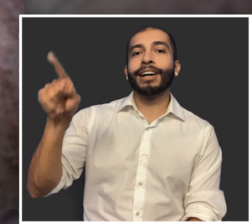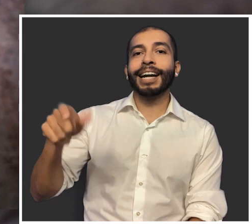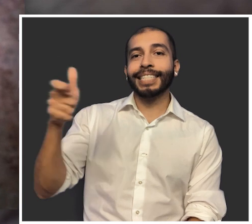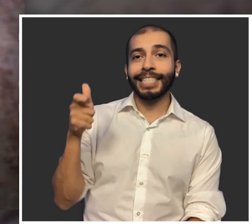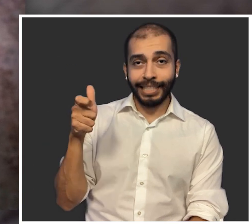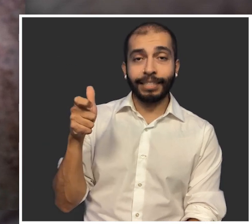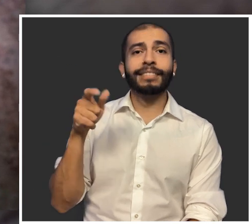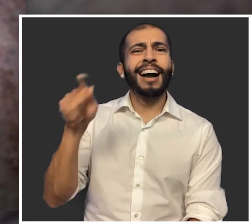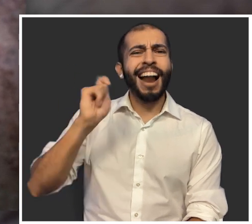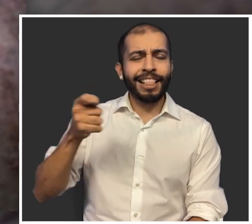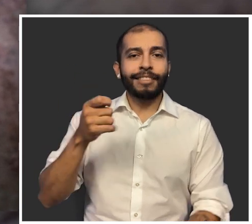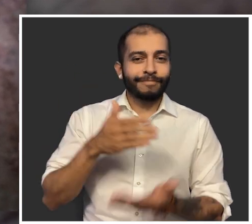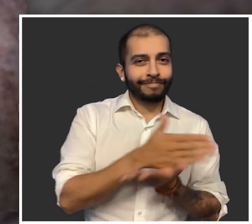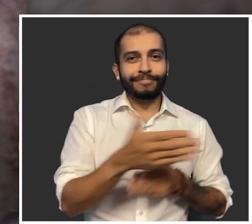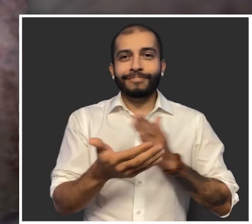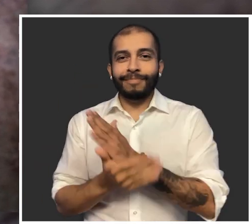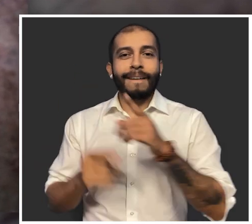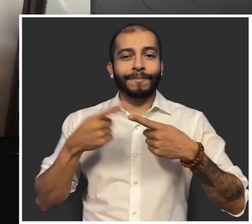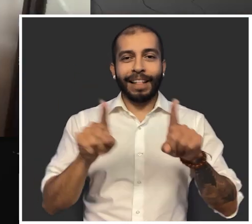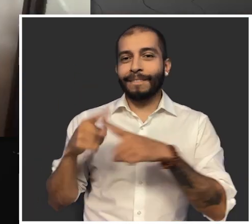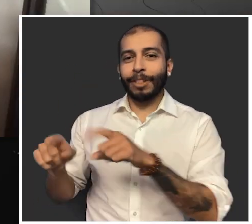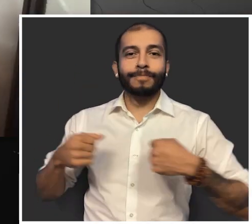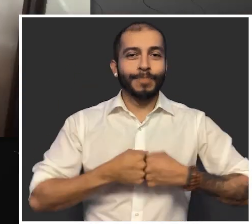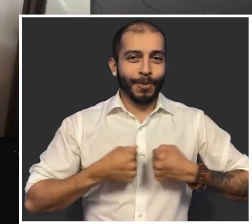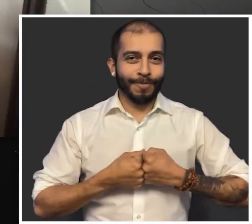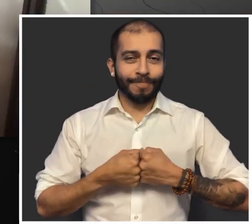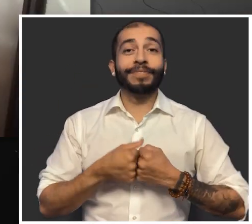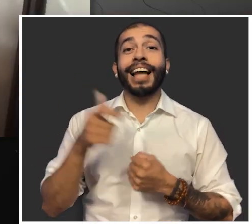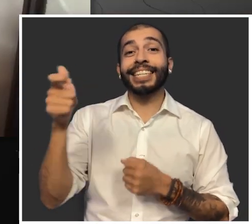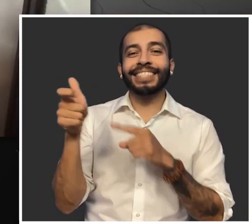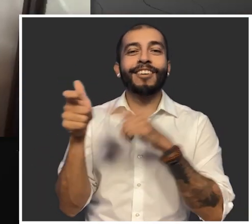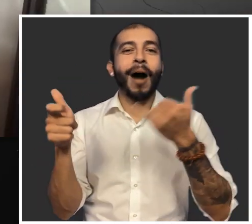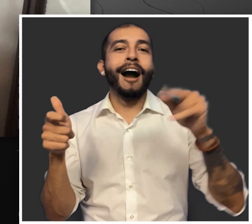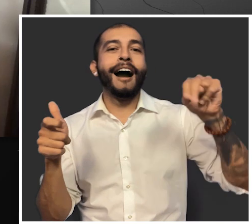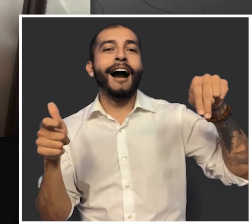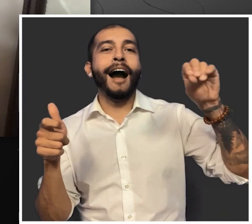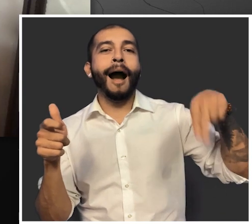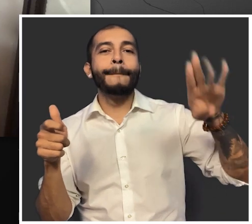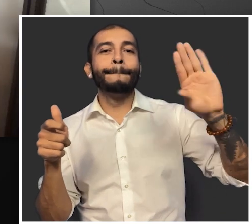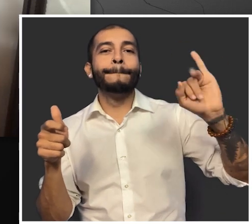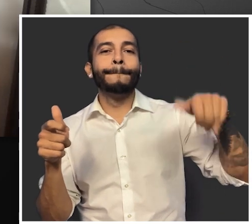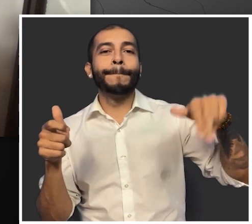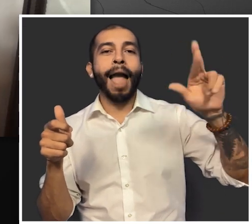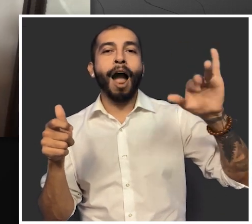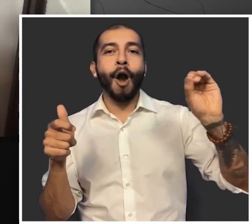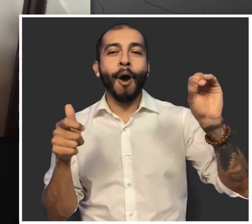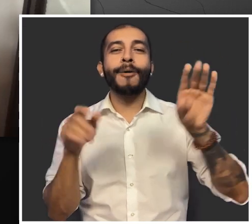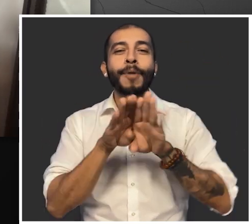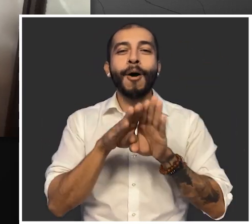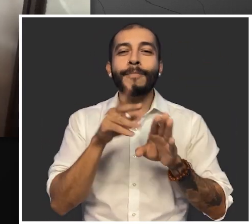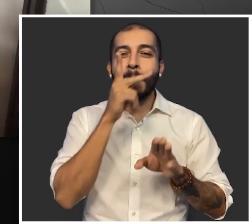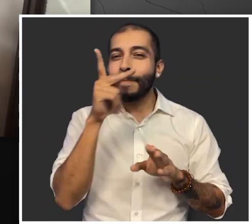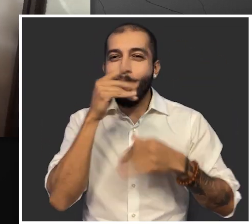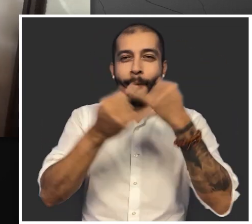Una persona transfronterizix es una persona que navega por ambos lados de la frontera. La X es no binaria y es una especie